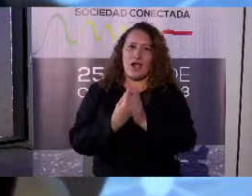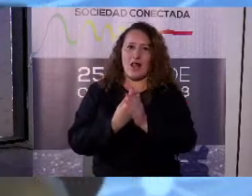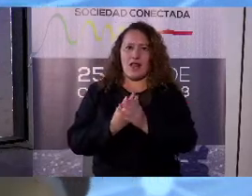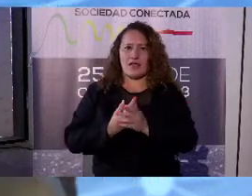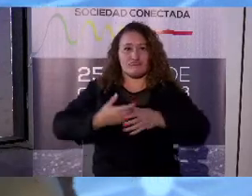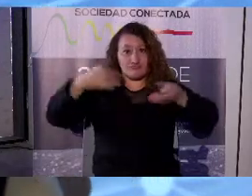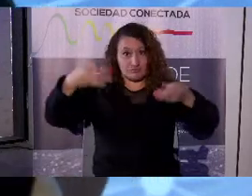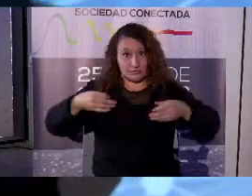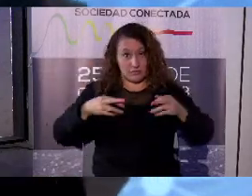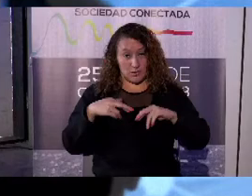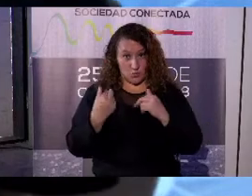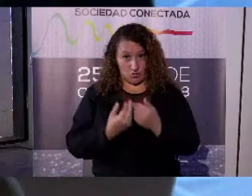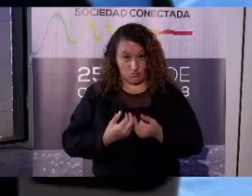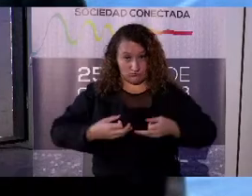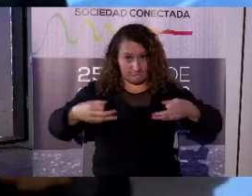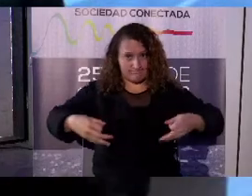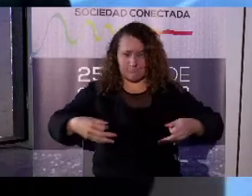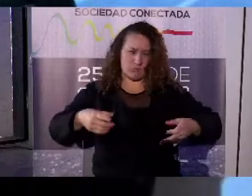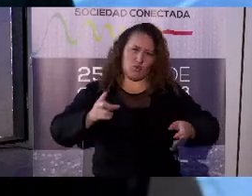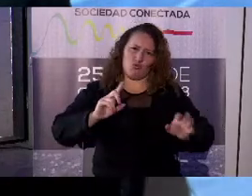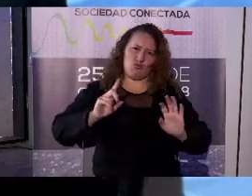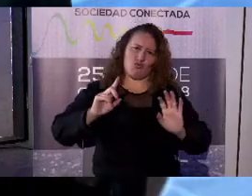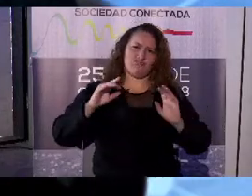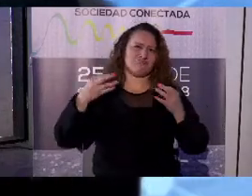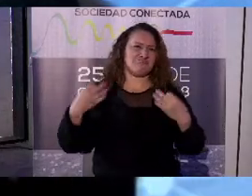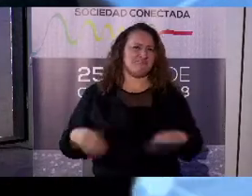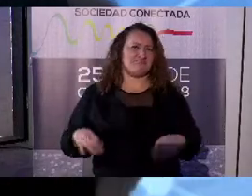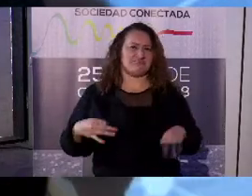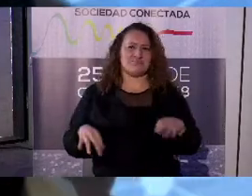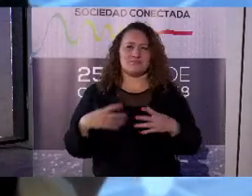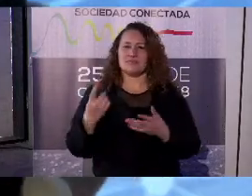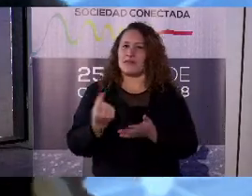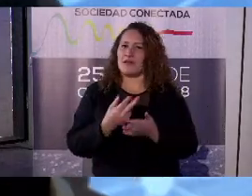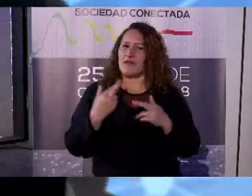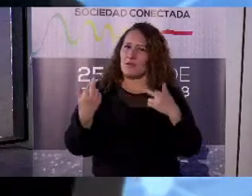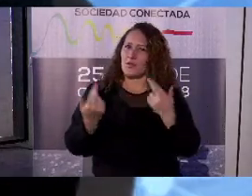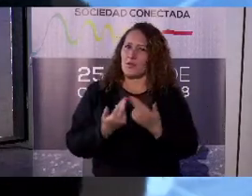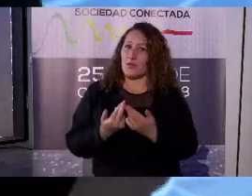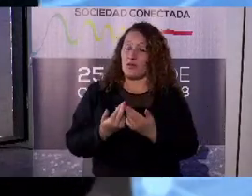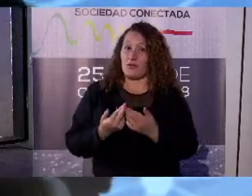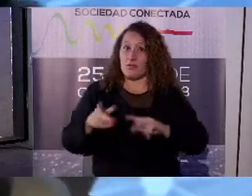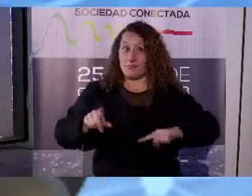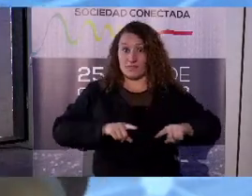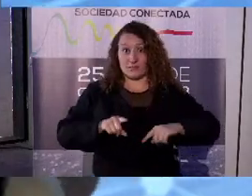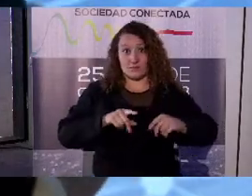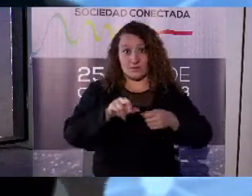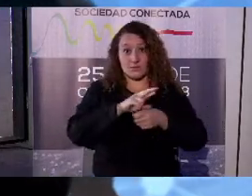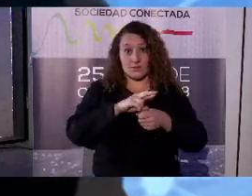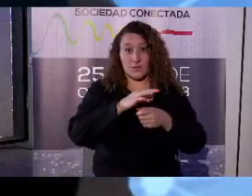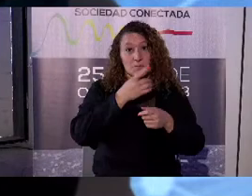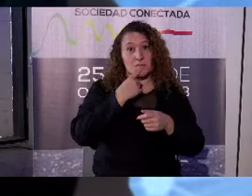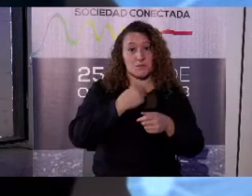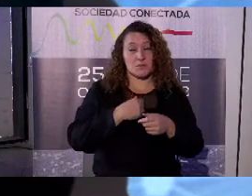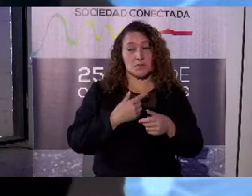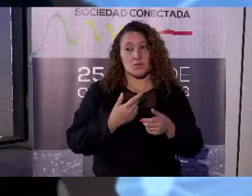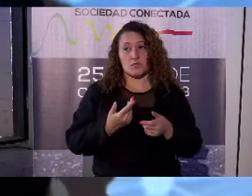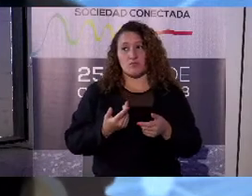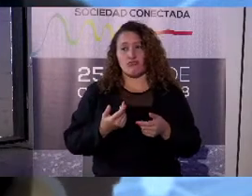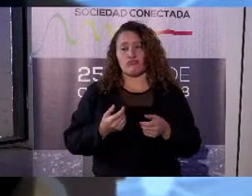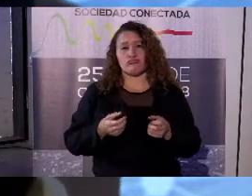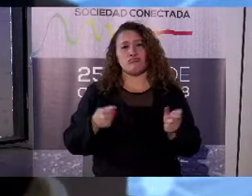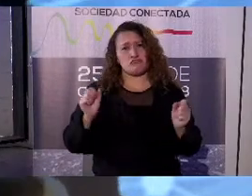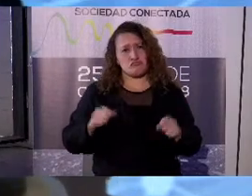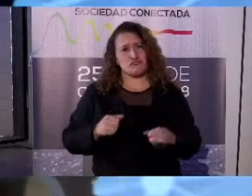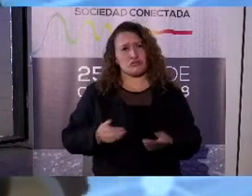formales y no informales una administración de la región me planteó que sí podía dar este luz